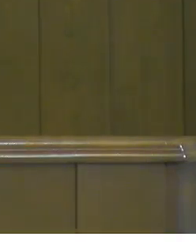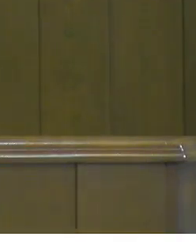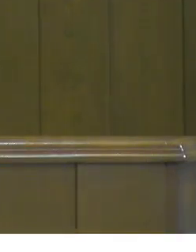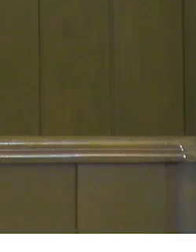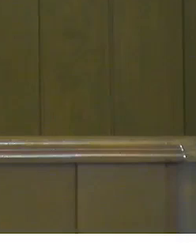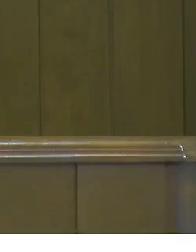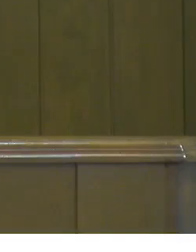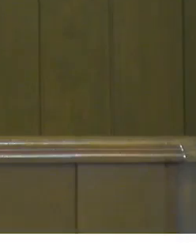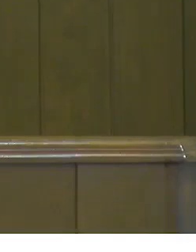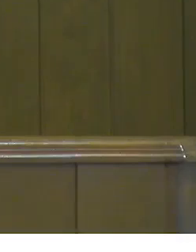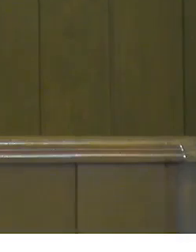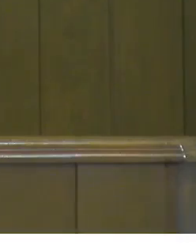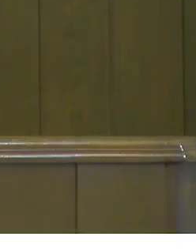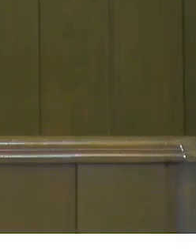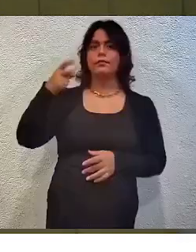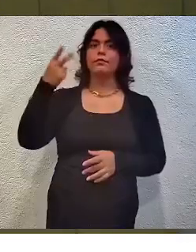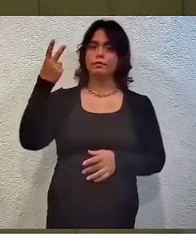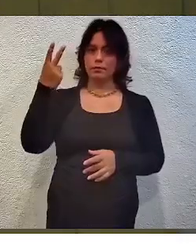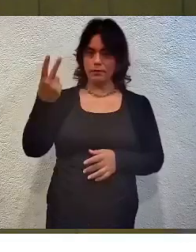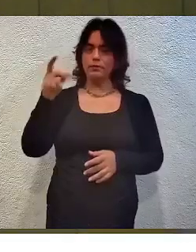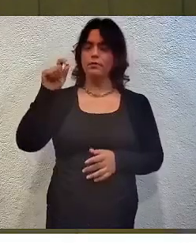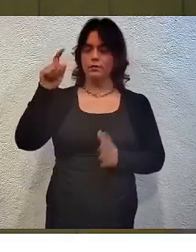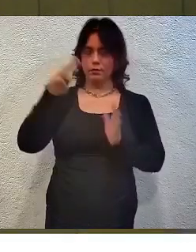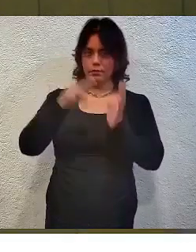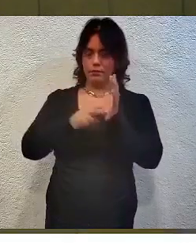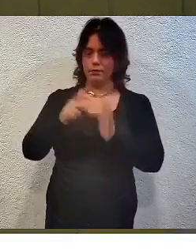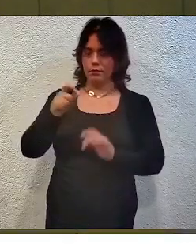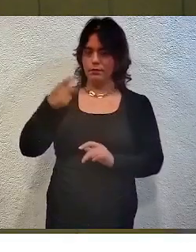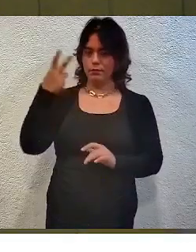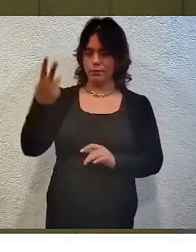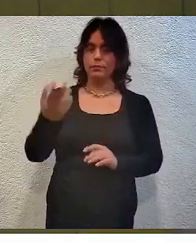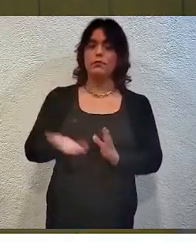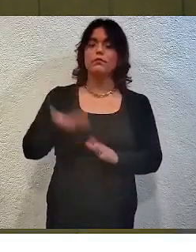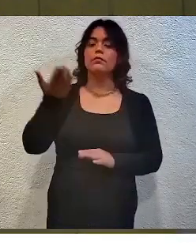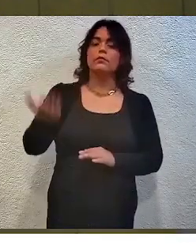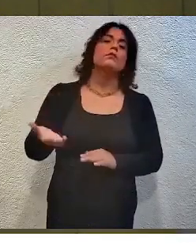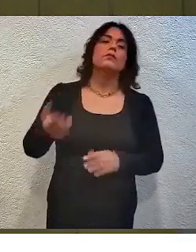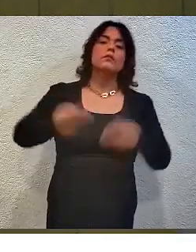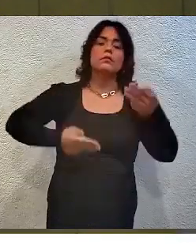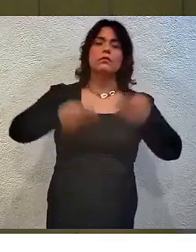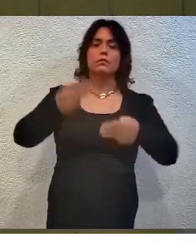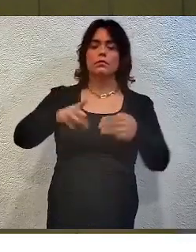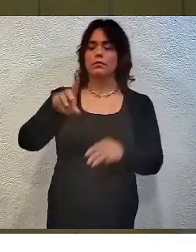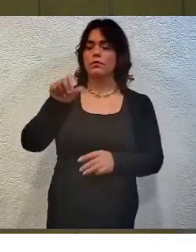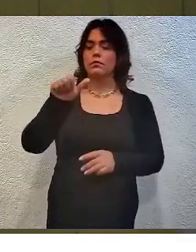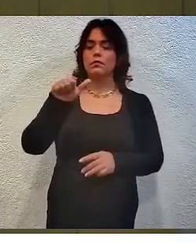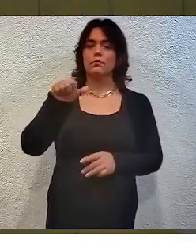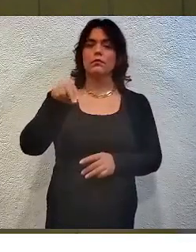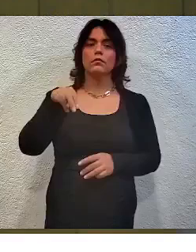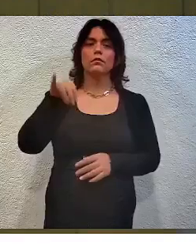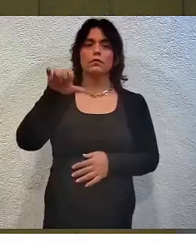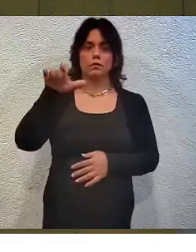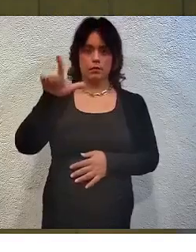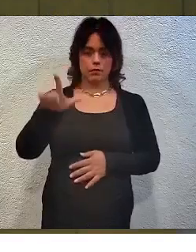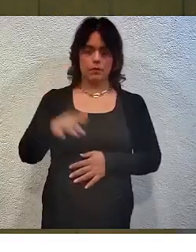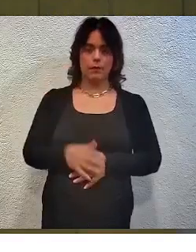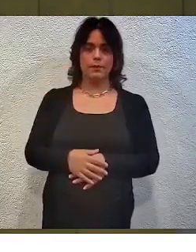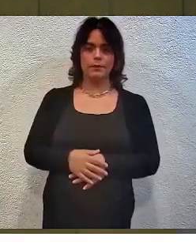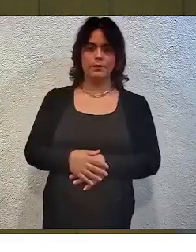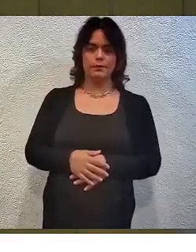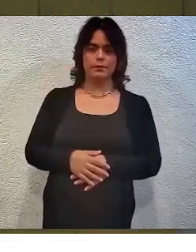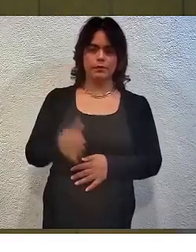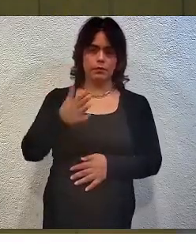039/2025, el cual fue turnado a la ponencia a cargo del magistrado Daniel Preciado Temiquel, en el cual no